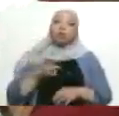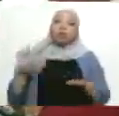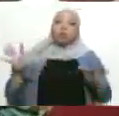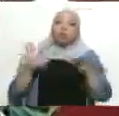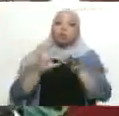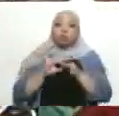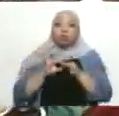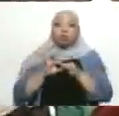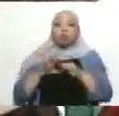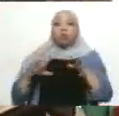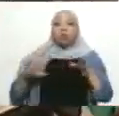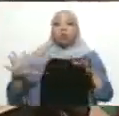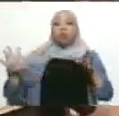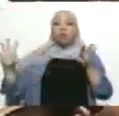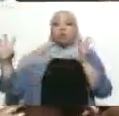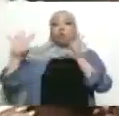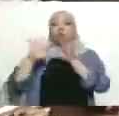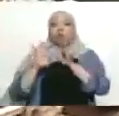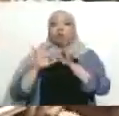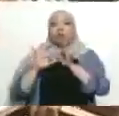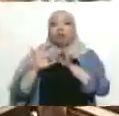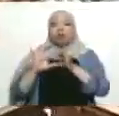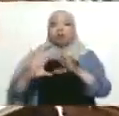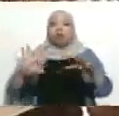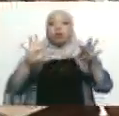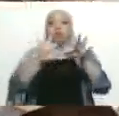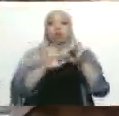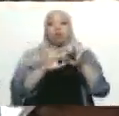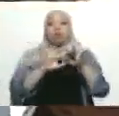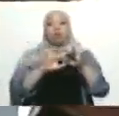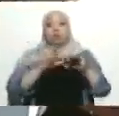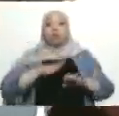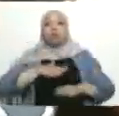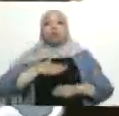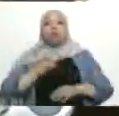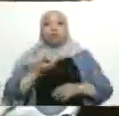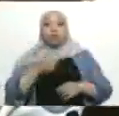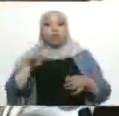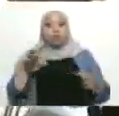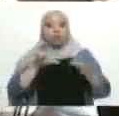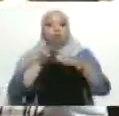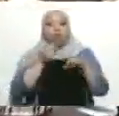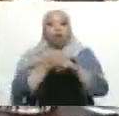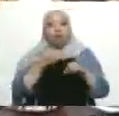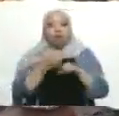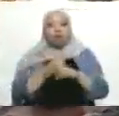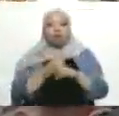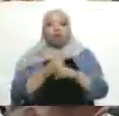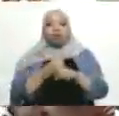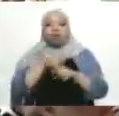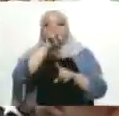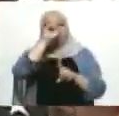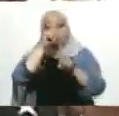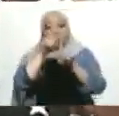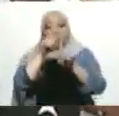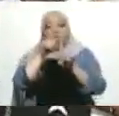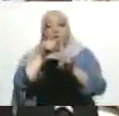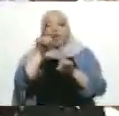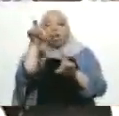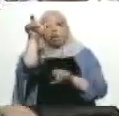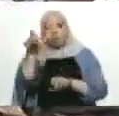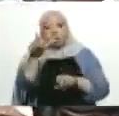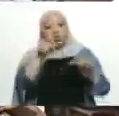Unidad, unidad y unidad. Que seamos capaces de levantar las aspiraciones particulares y